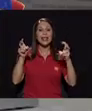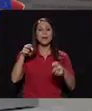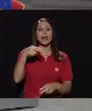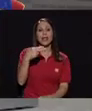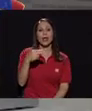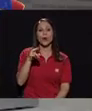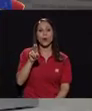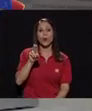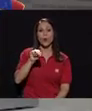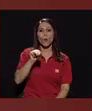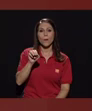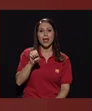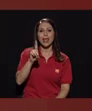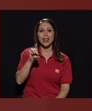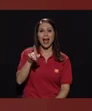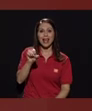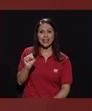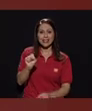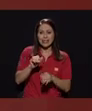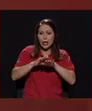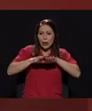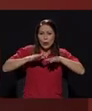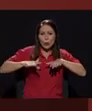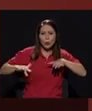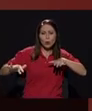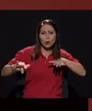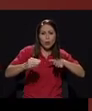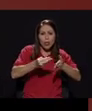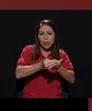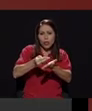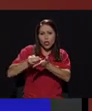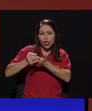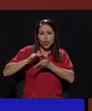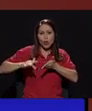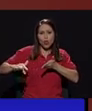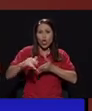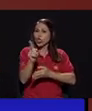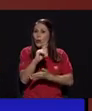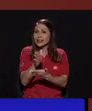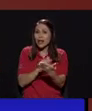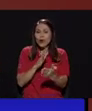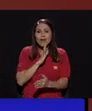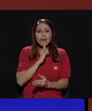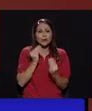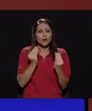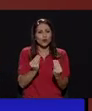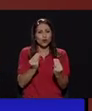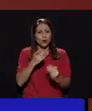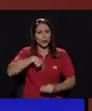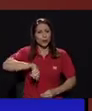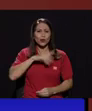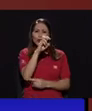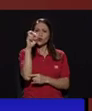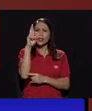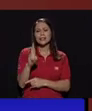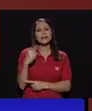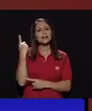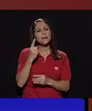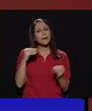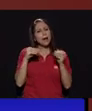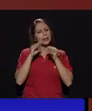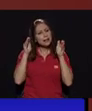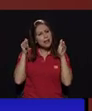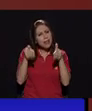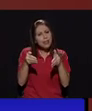los humedales no es algo de lo que hablemos mucho, ¿verdad? En los costarricenses, pues como que somos más conscientes como del bosque,